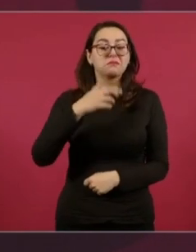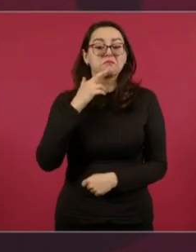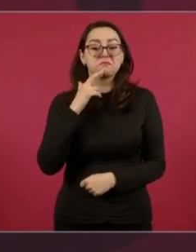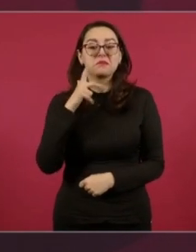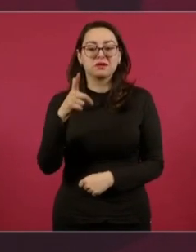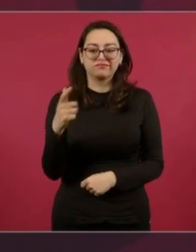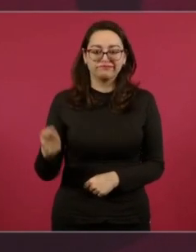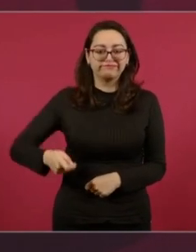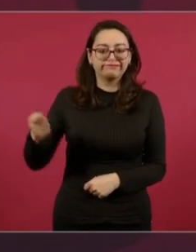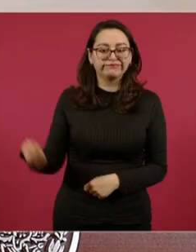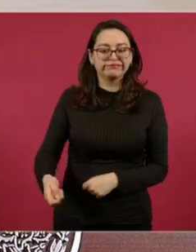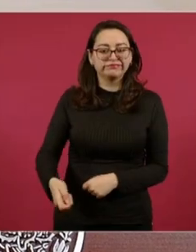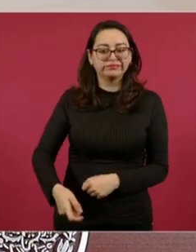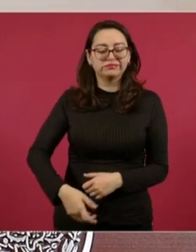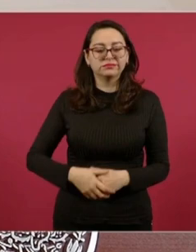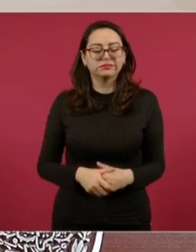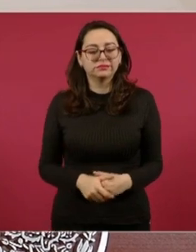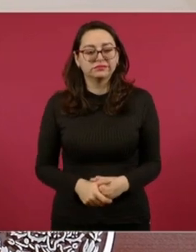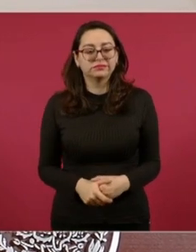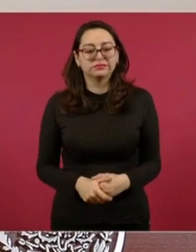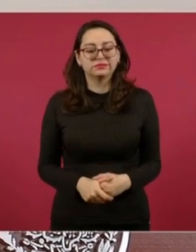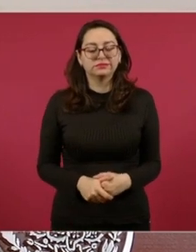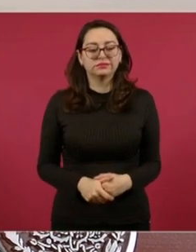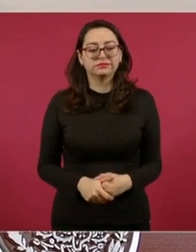Me canso ganso.